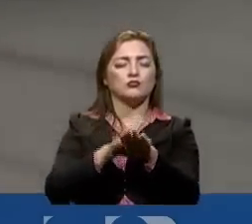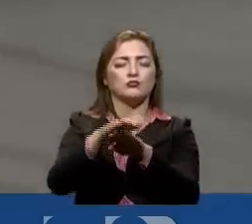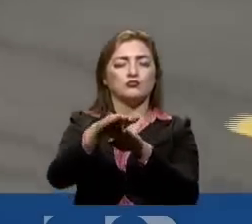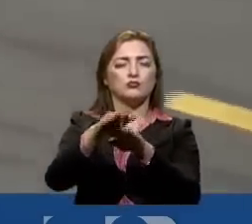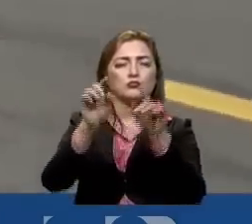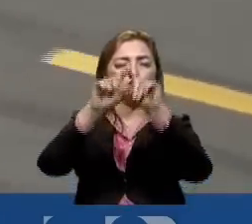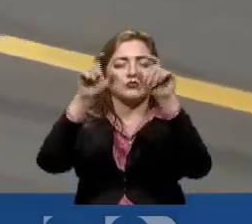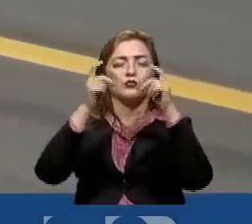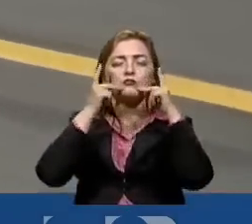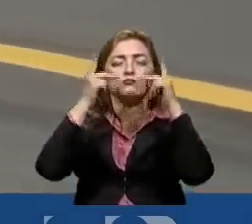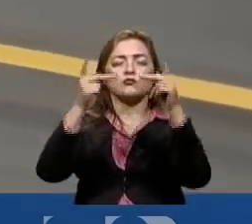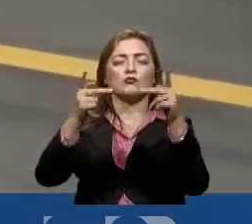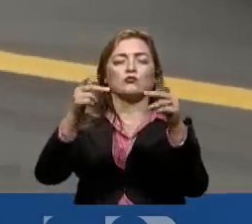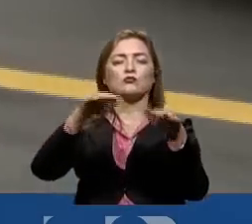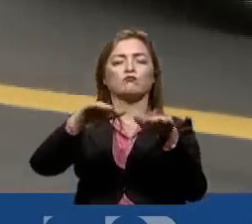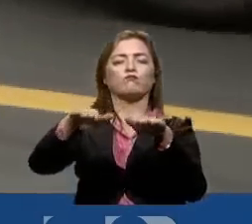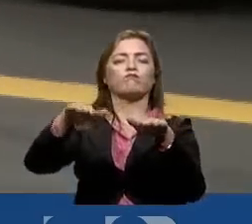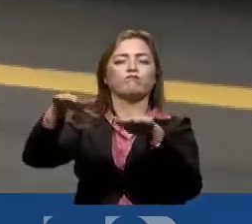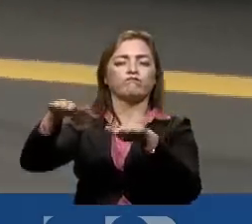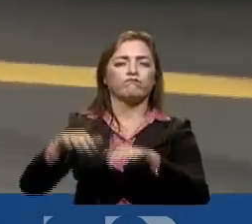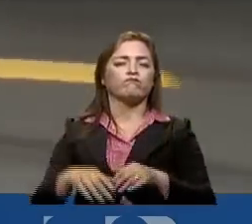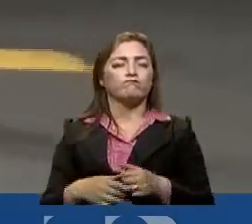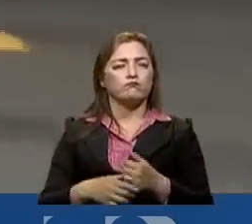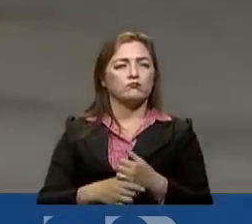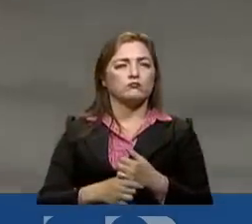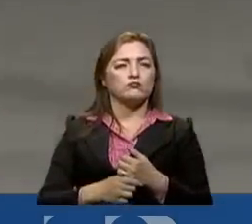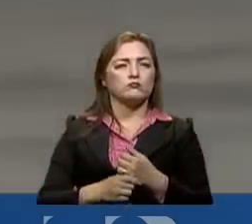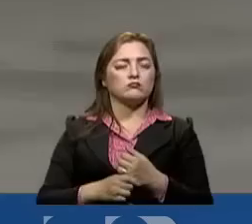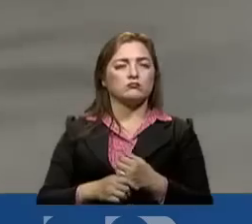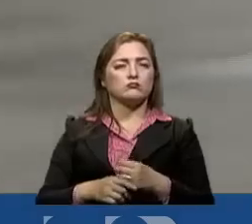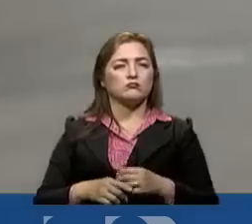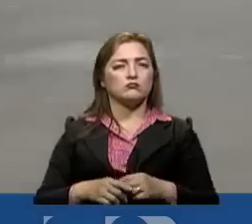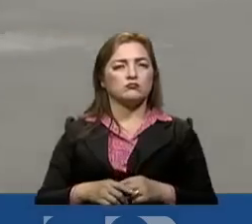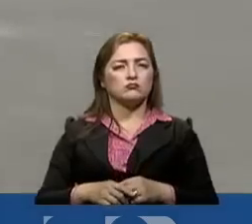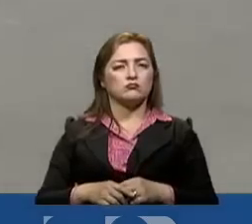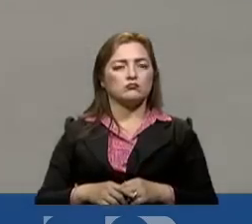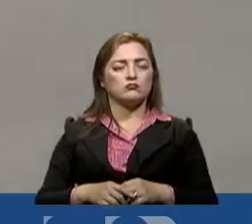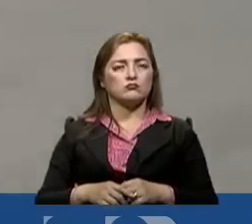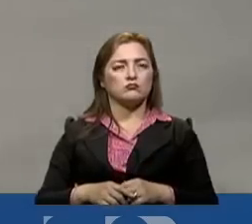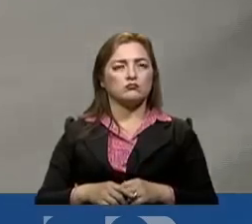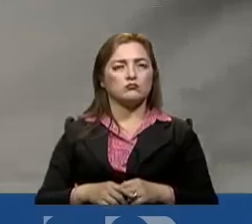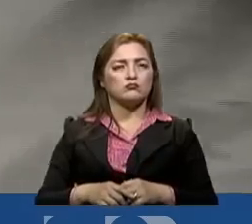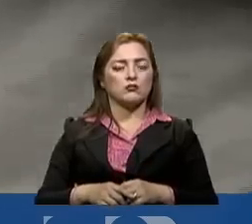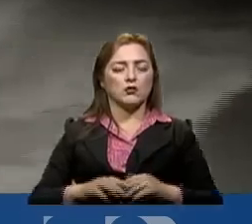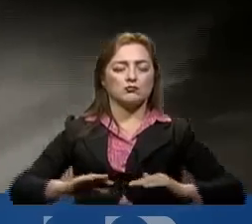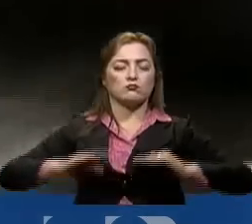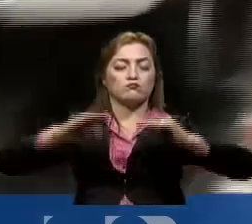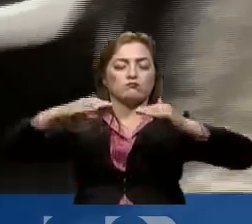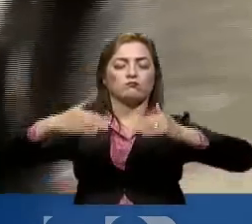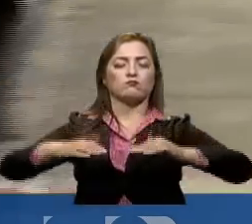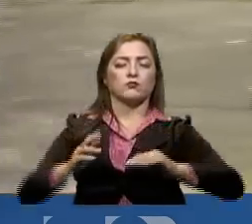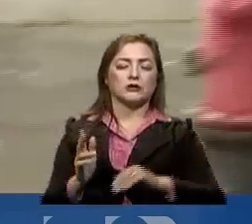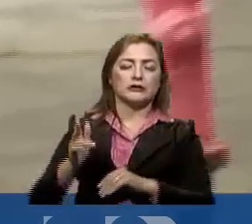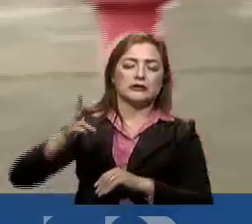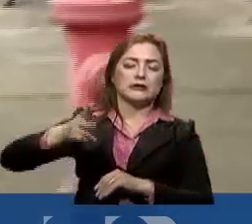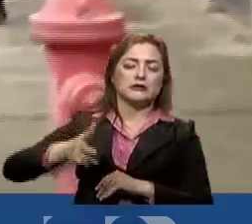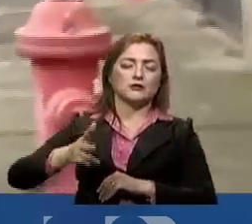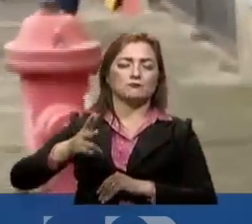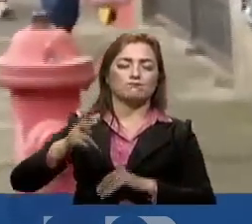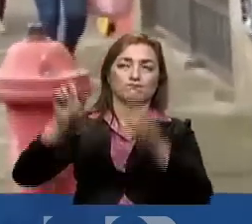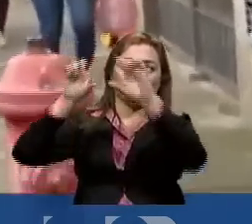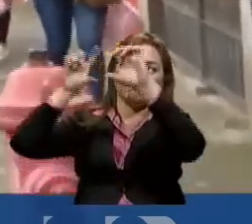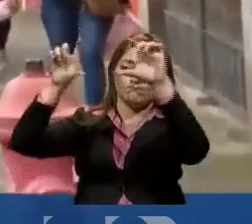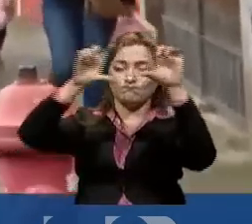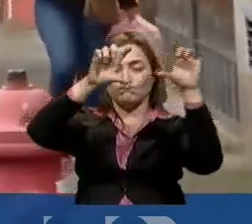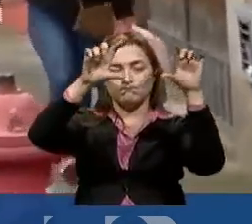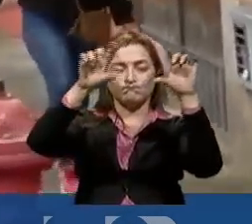la empresa pública Metropolitana de Movilidad y Obras Públicas. Se supone que deberían estar unos rompes velocidades. De hecho, hay señaléticas de